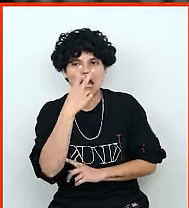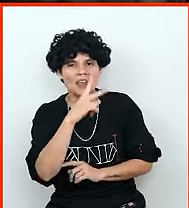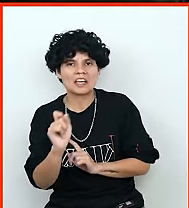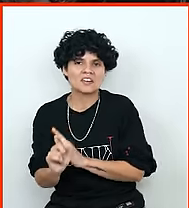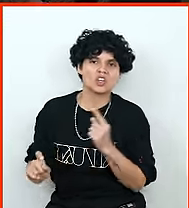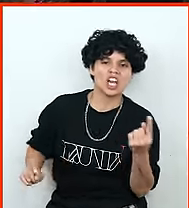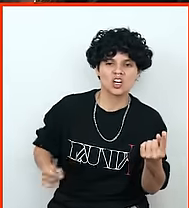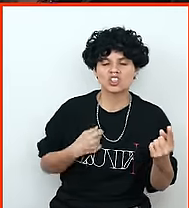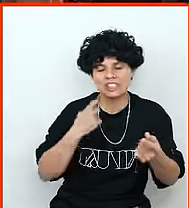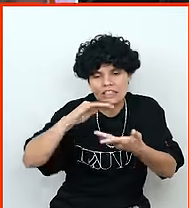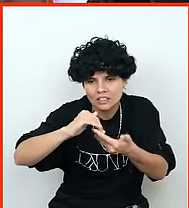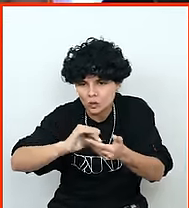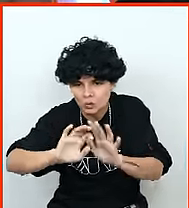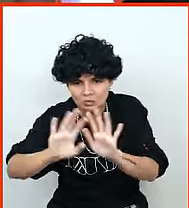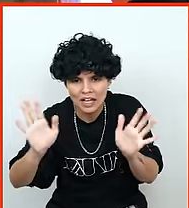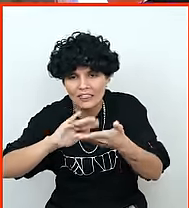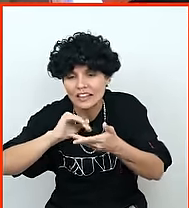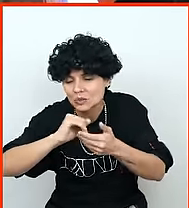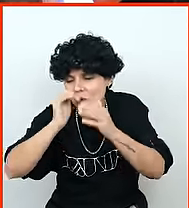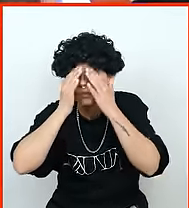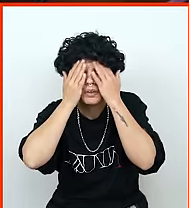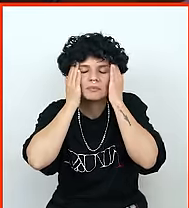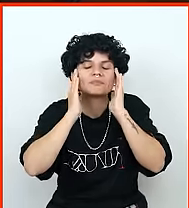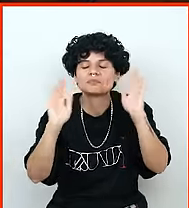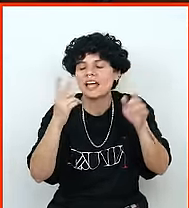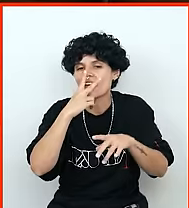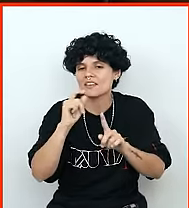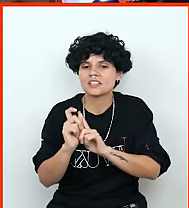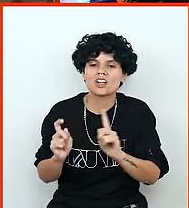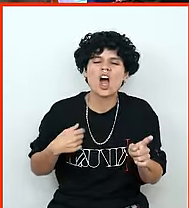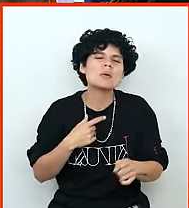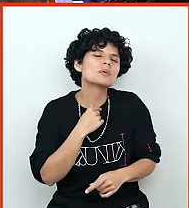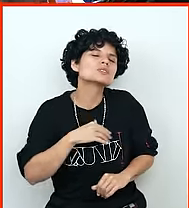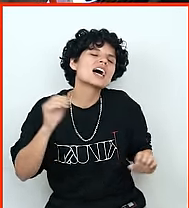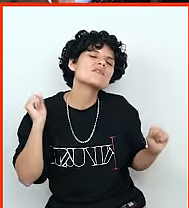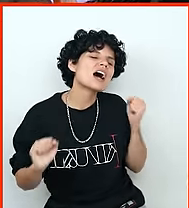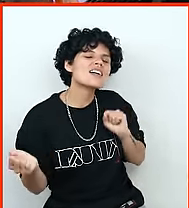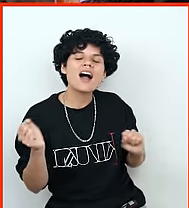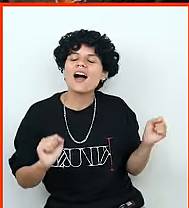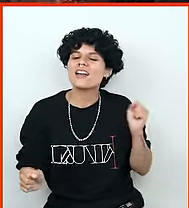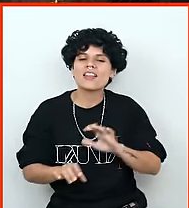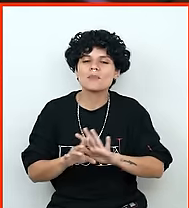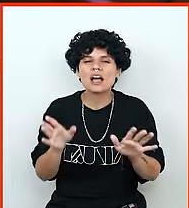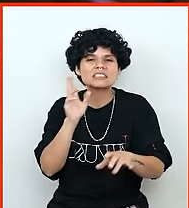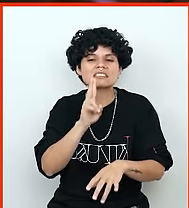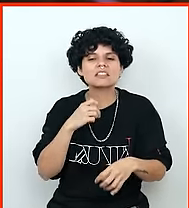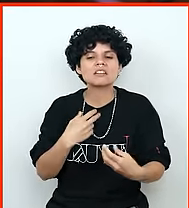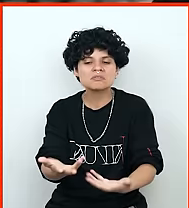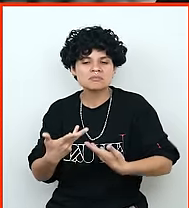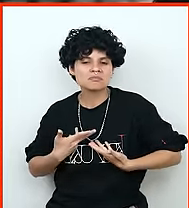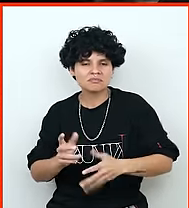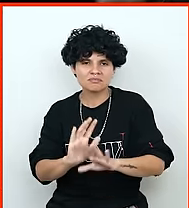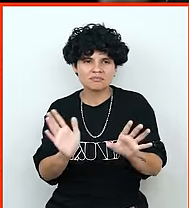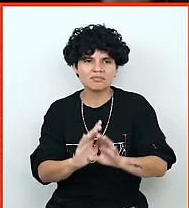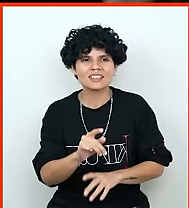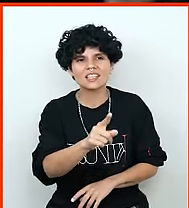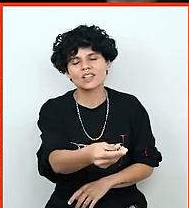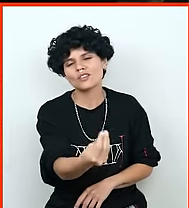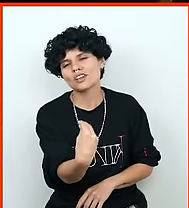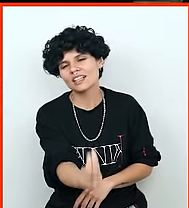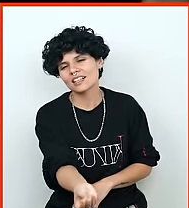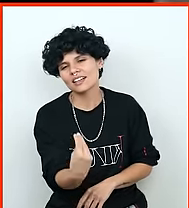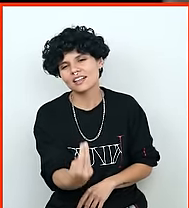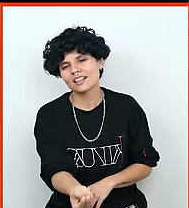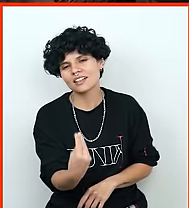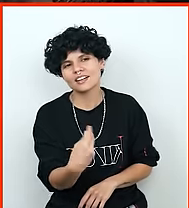yo, te pido perdón, po. Te pido perdón, me fui por otro lado. No, me gusta bailar nomás, sin recompensas. Mira, puta, el weón